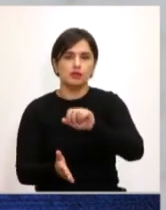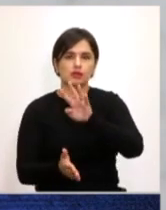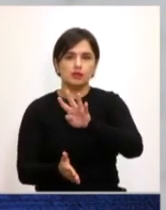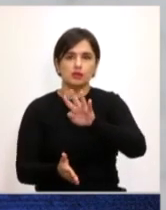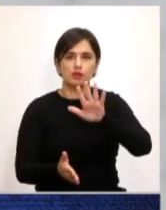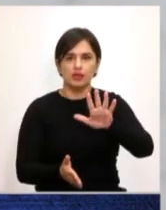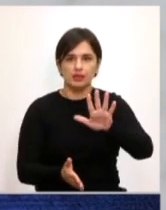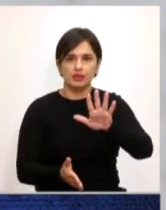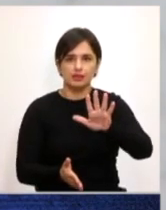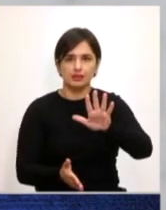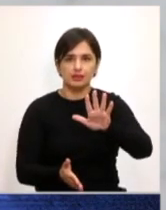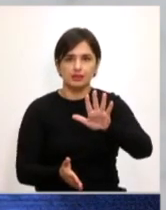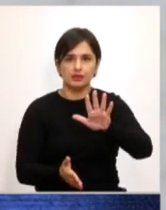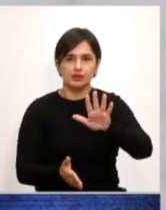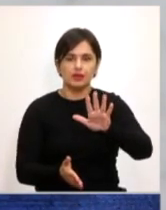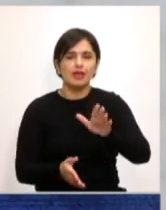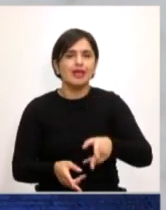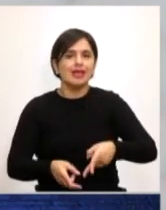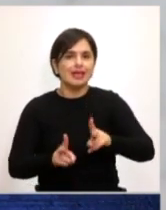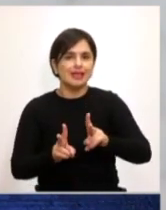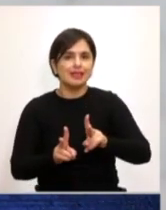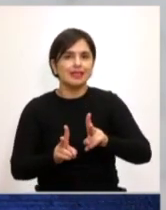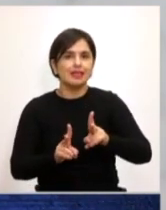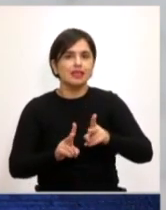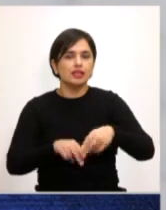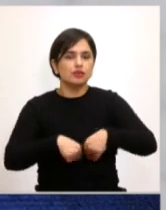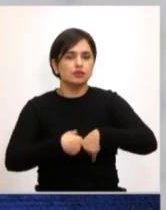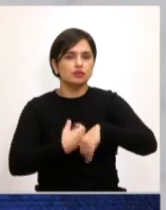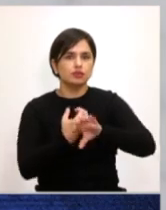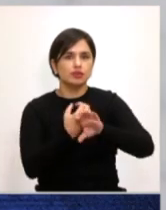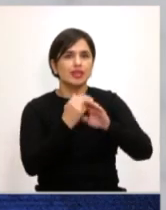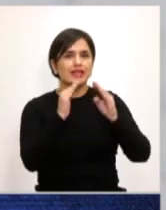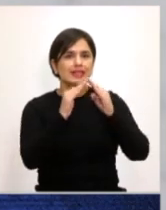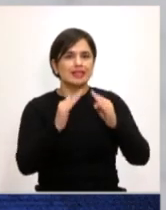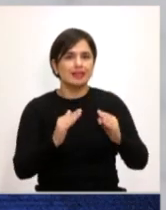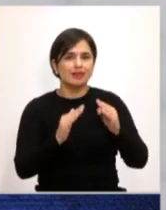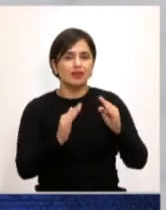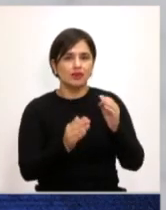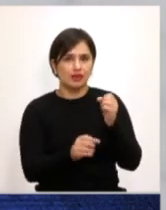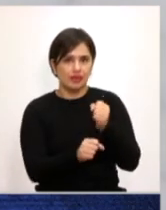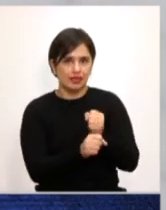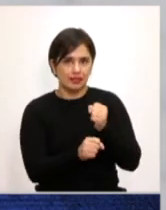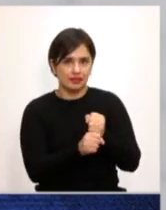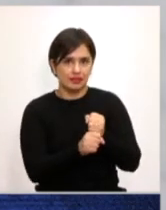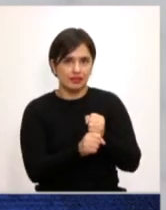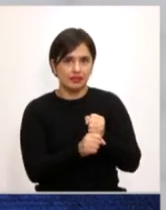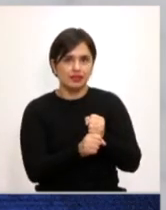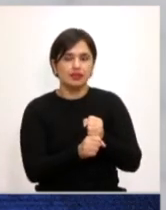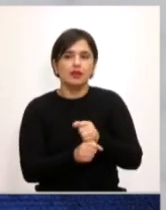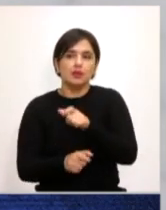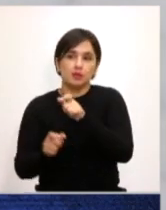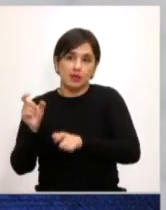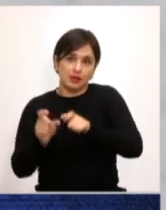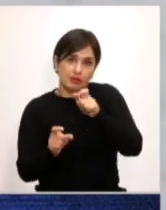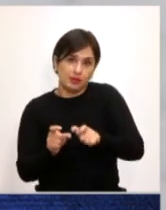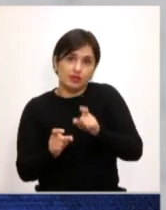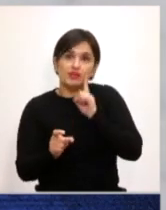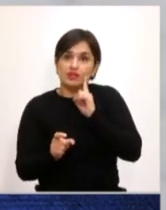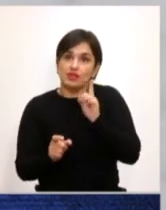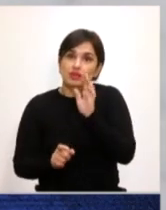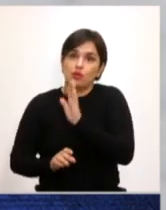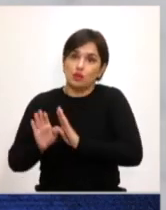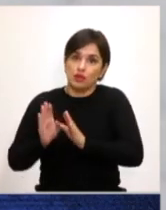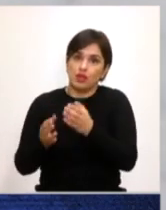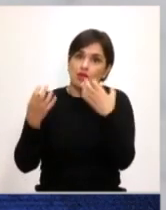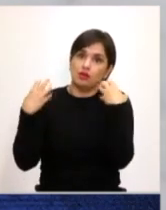21.645, que consagra el derecho al teletrabajo en el sector privado y que permitirá que los trabajadores que tengan a su cuidado